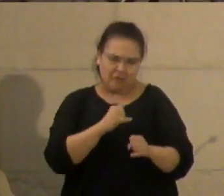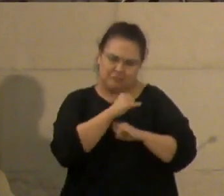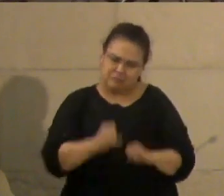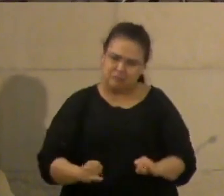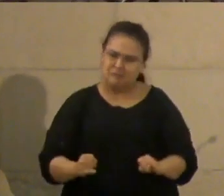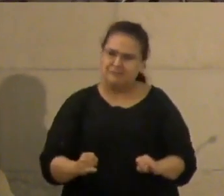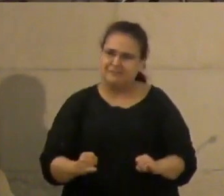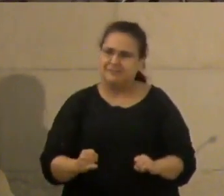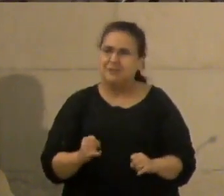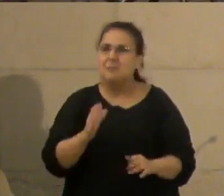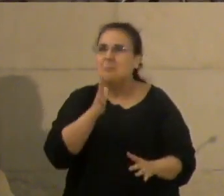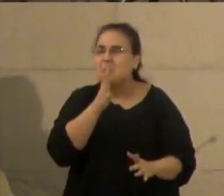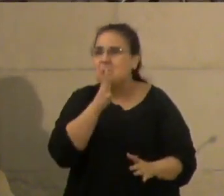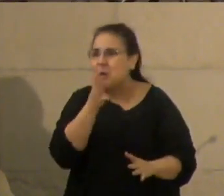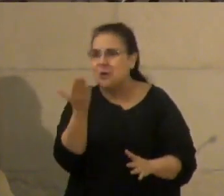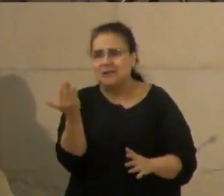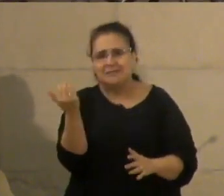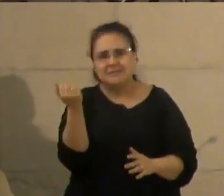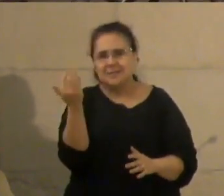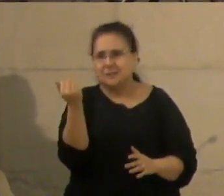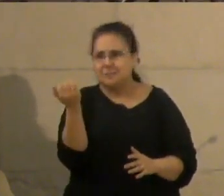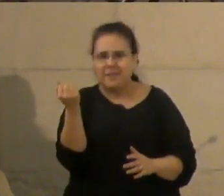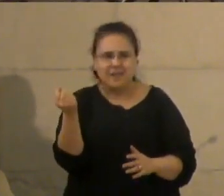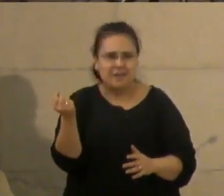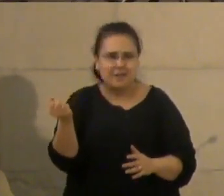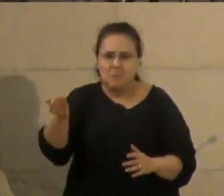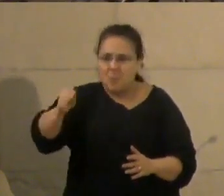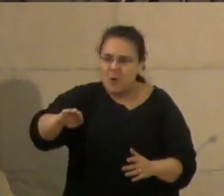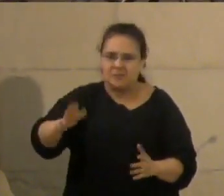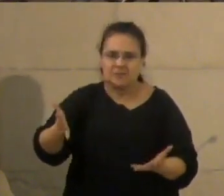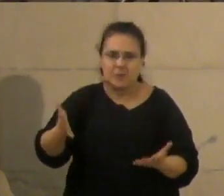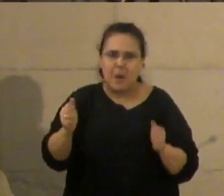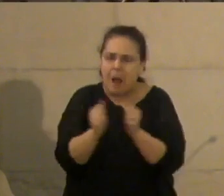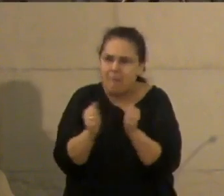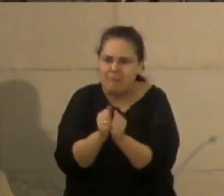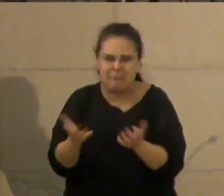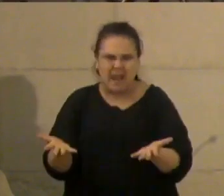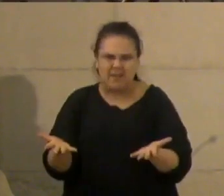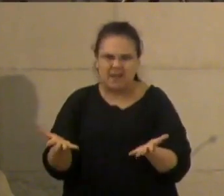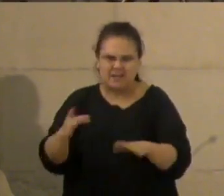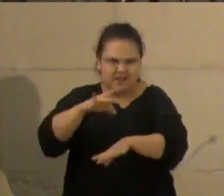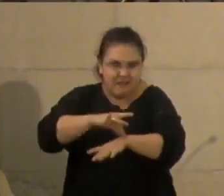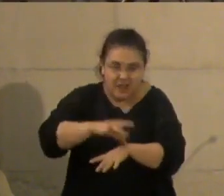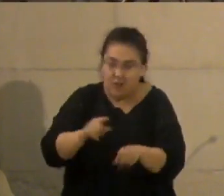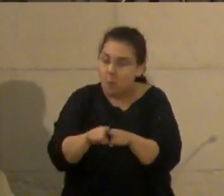que despedir a los nuestros. Piedras que nos dan a través del miedo y la enfermedad.